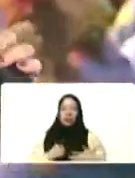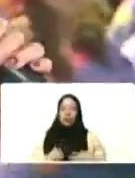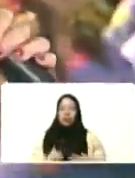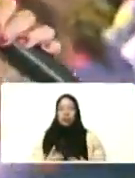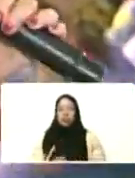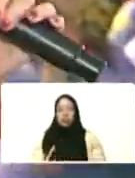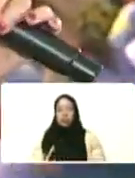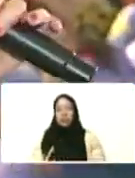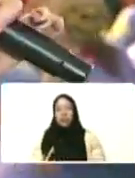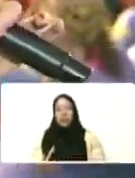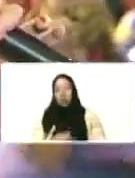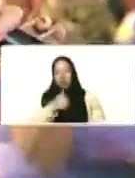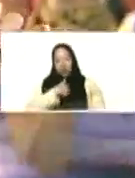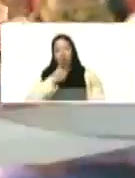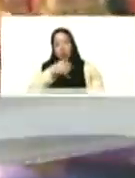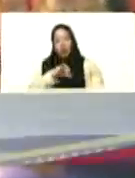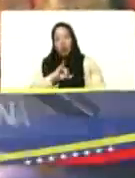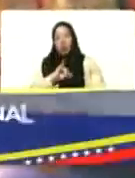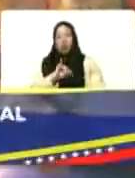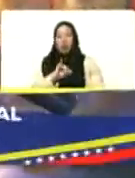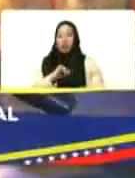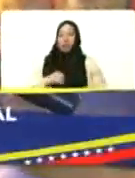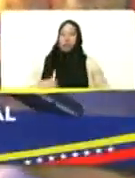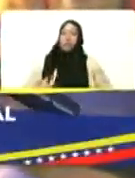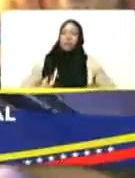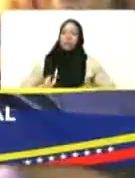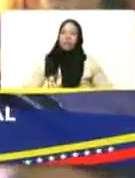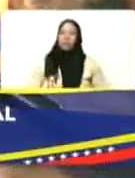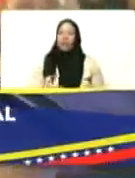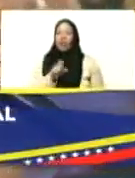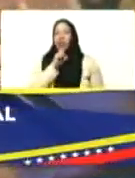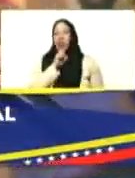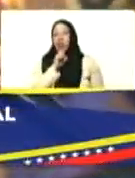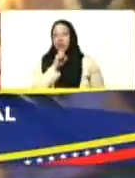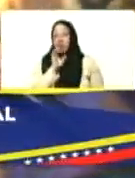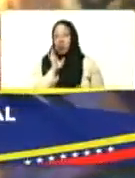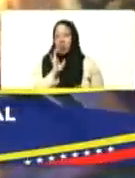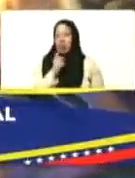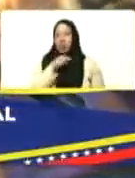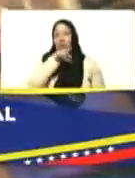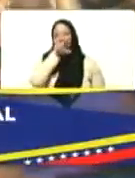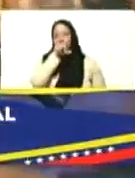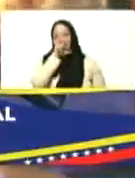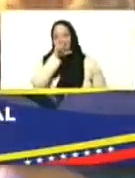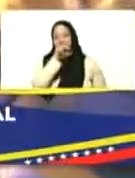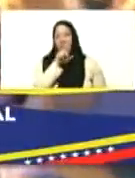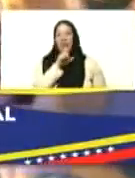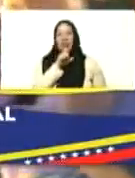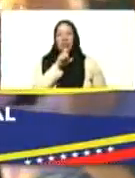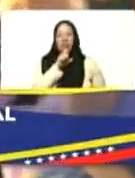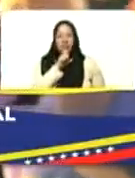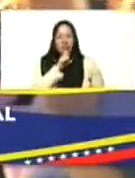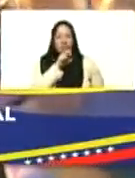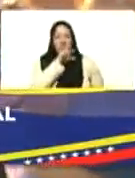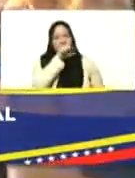Yo tengo ciertas dificultades para hablar,